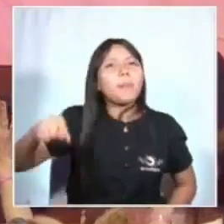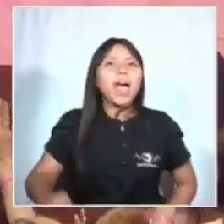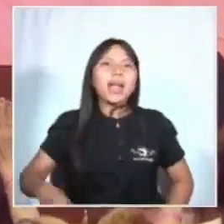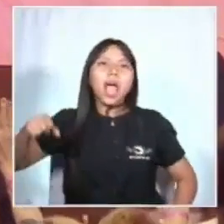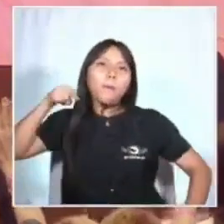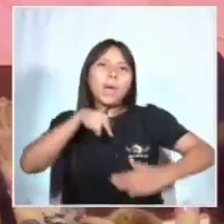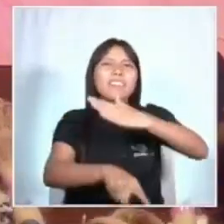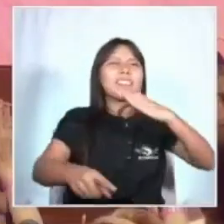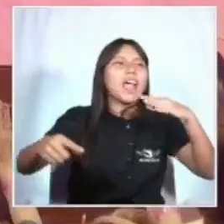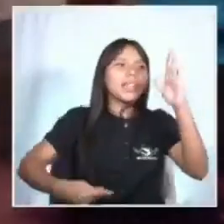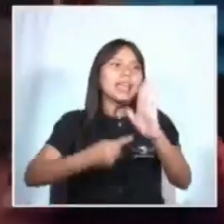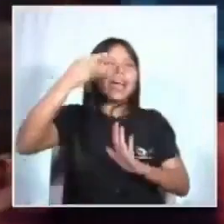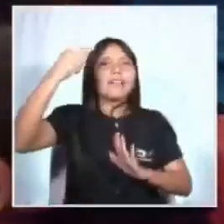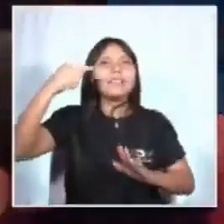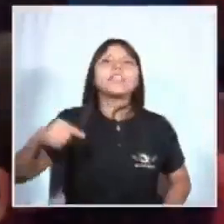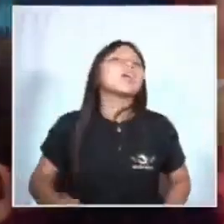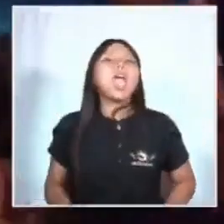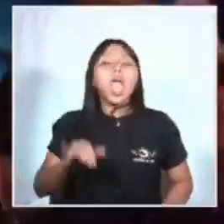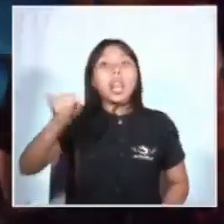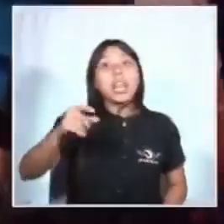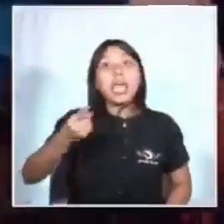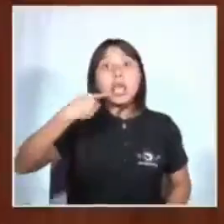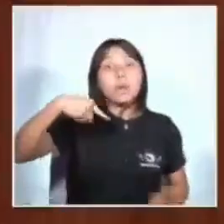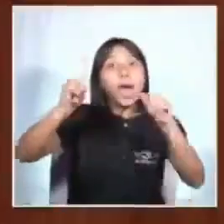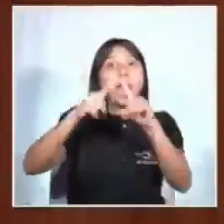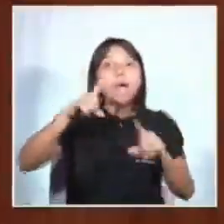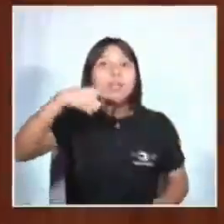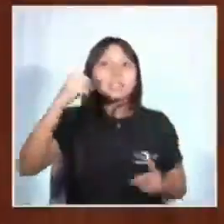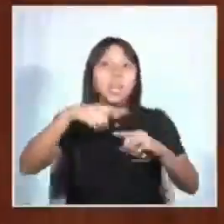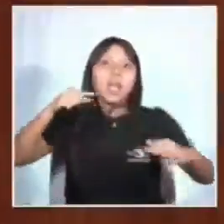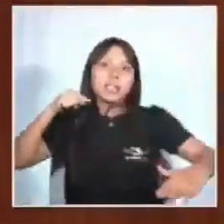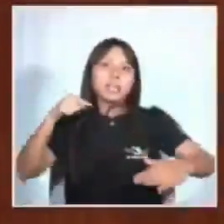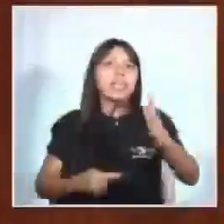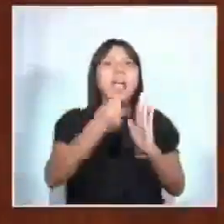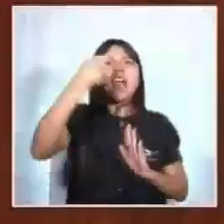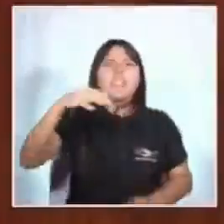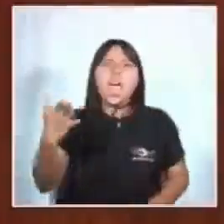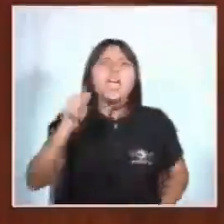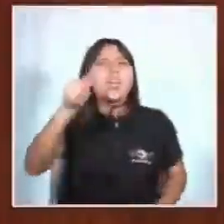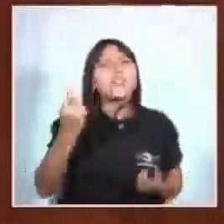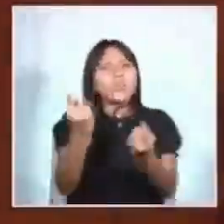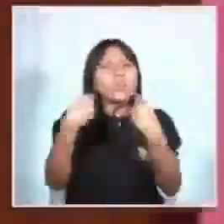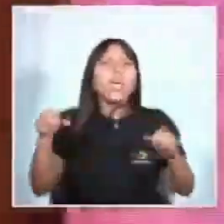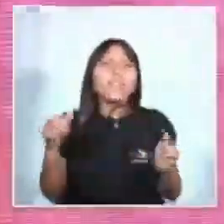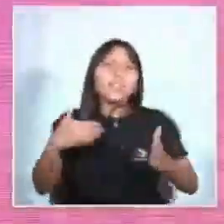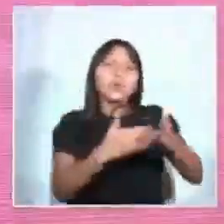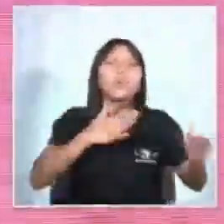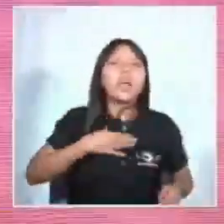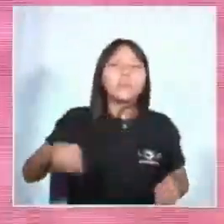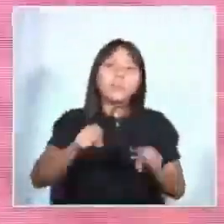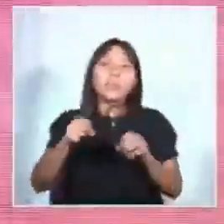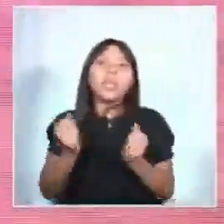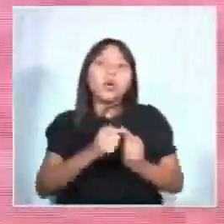le va a oír al gigante, sino le va a decir al gigante: ay, tú vienes contra mí con espada,